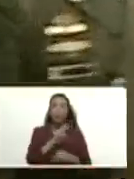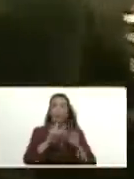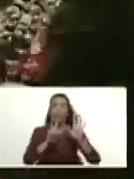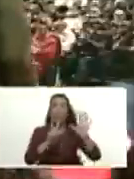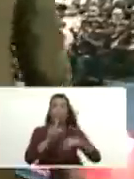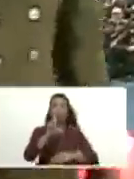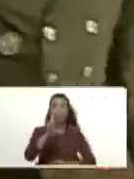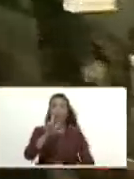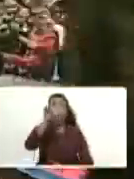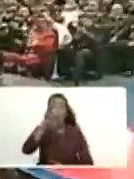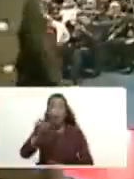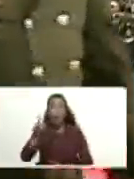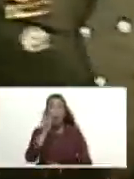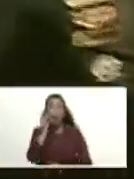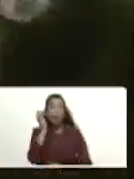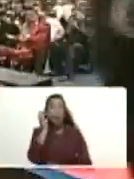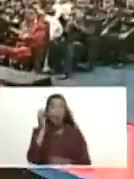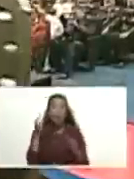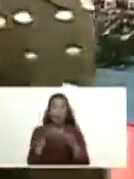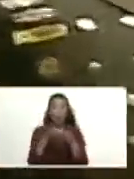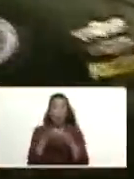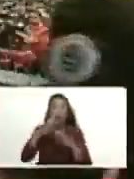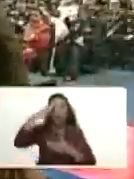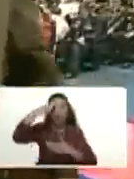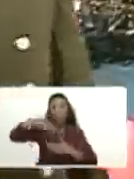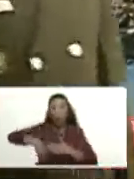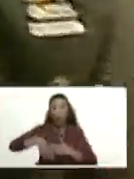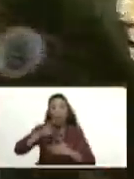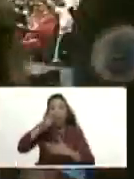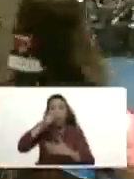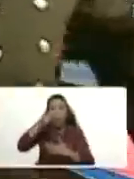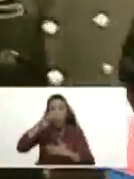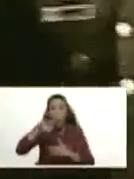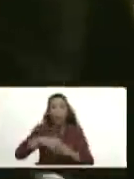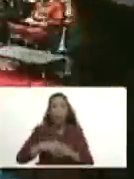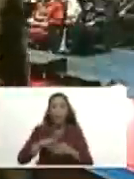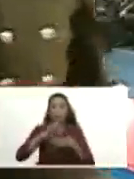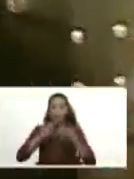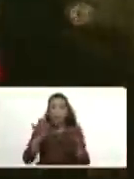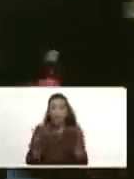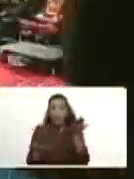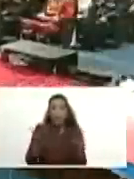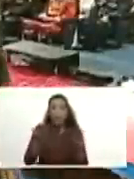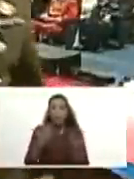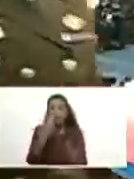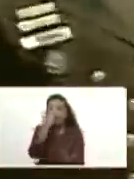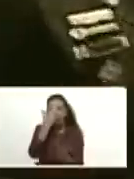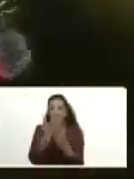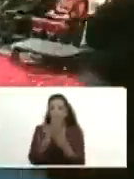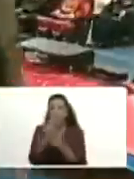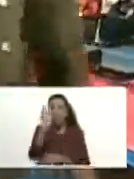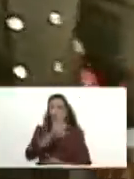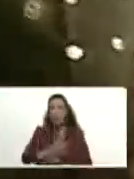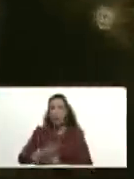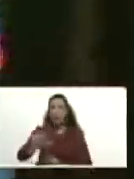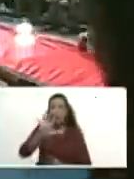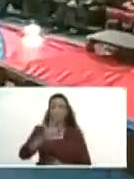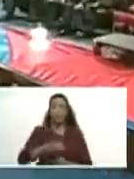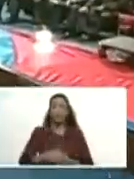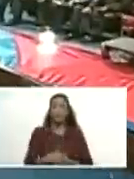271 hombres y mujeres del sector castrense, la guardia y custodia de la paz, la estabilidad y la seguridad de la patria de la